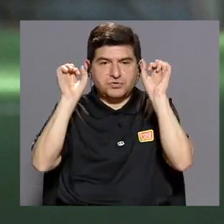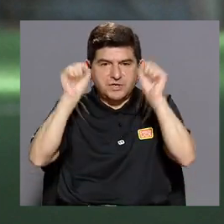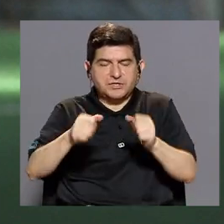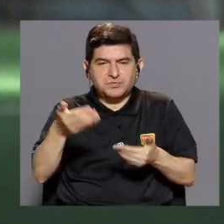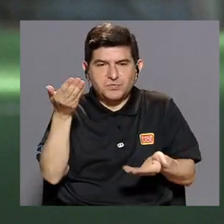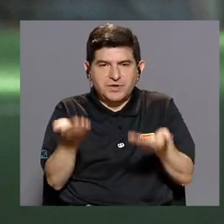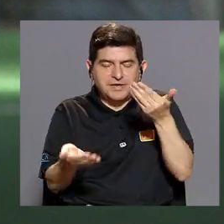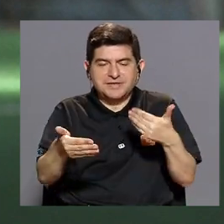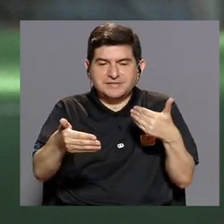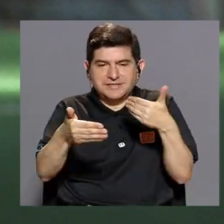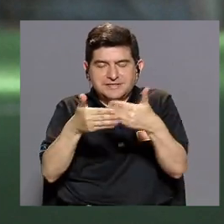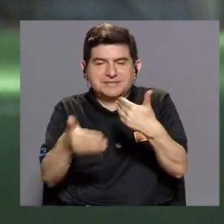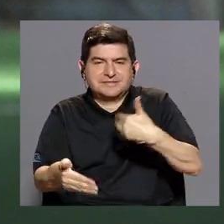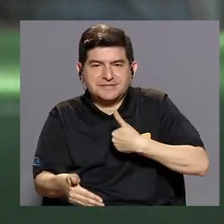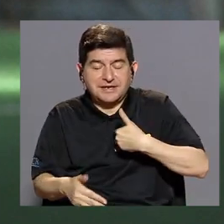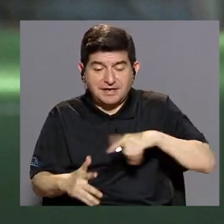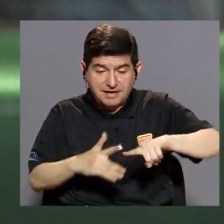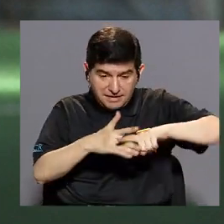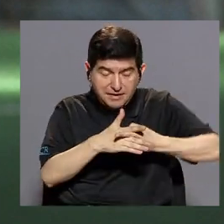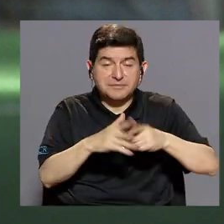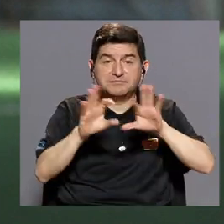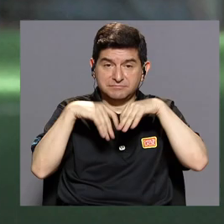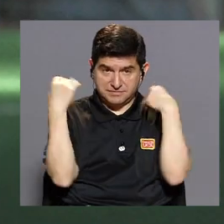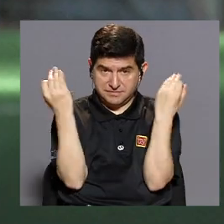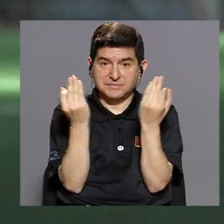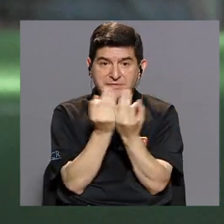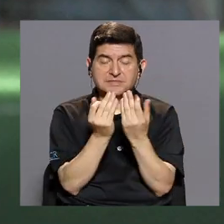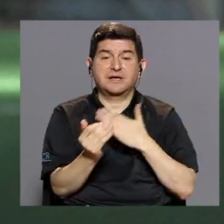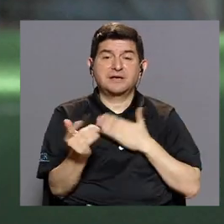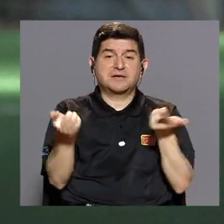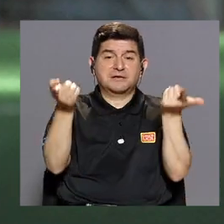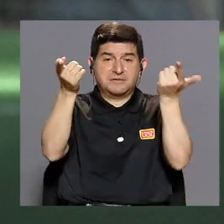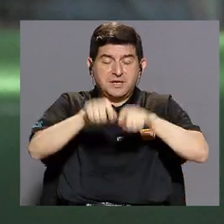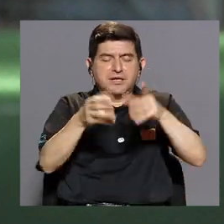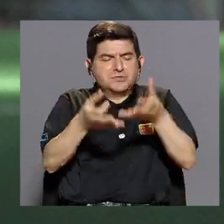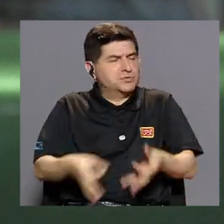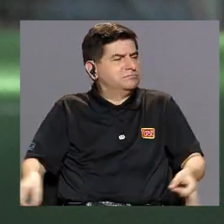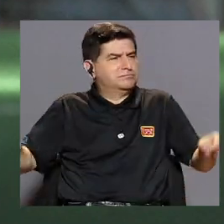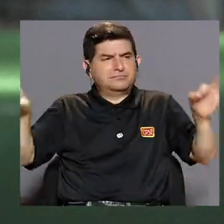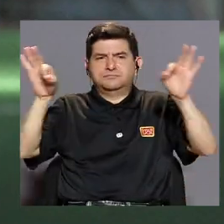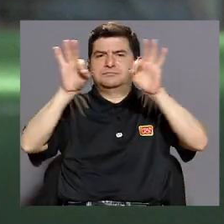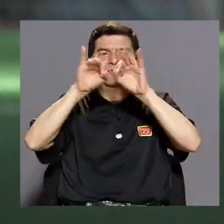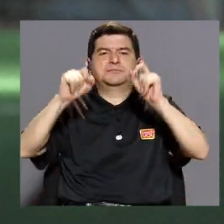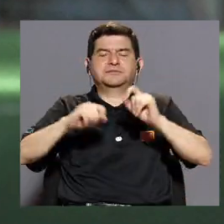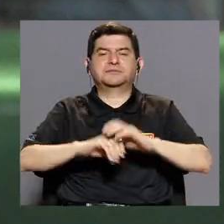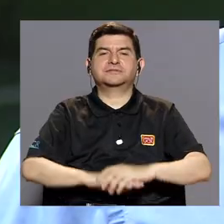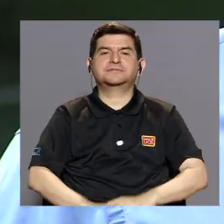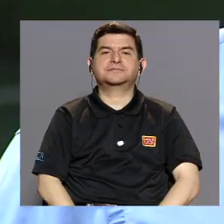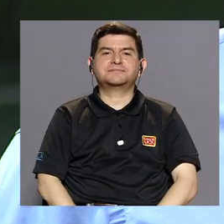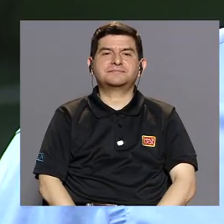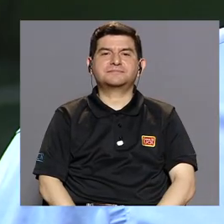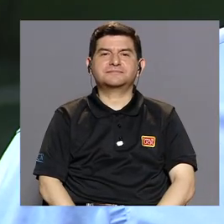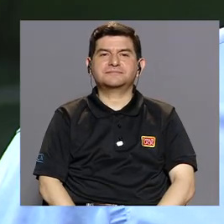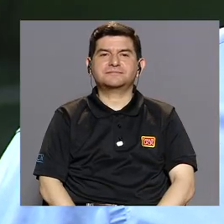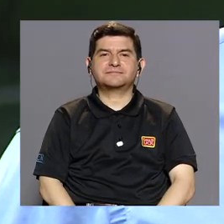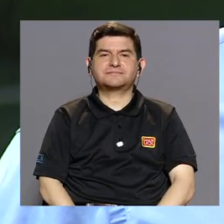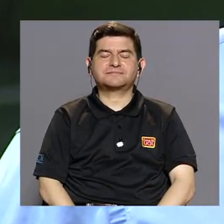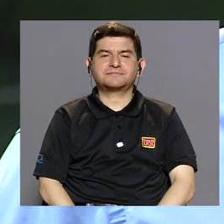puedes tener quizás a la par, ¿verdad? Y empezando por la familia, que es, en mi caso es importantísimo, ¿verdad?